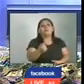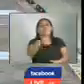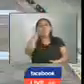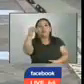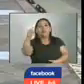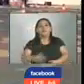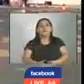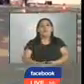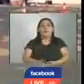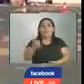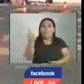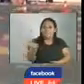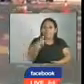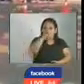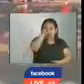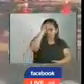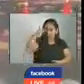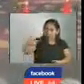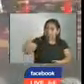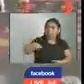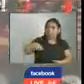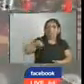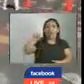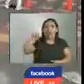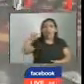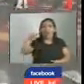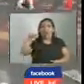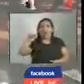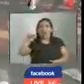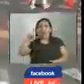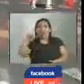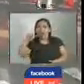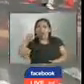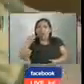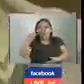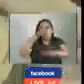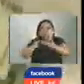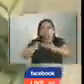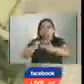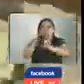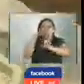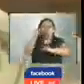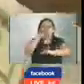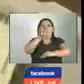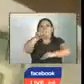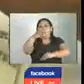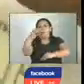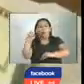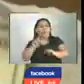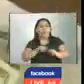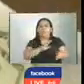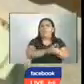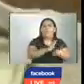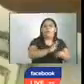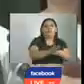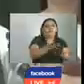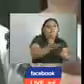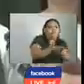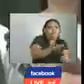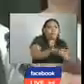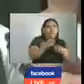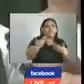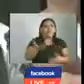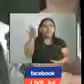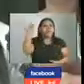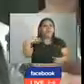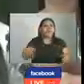Los trabajadores que perciban un aguinaldo hasta 1.500 dólares no pagarán impuestos sobre la renta. Esta propuesta es similar a la presentada por